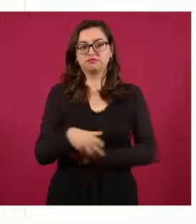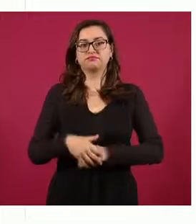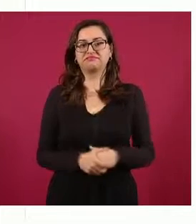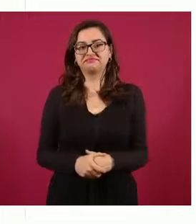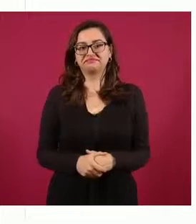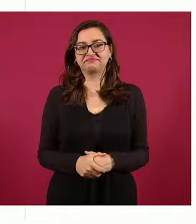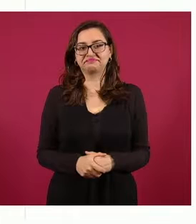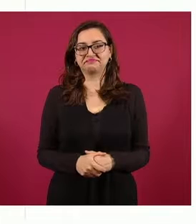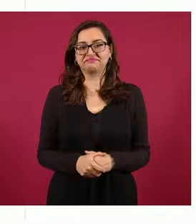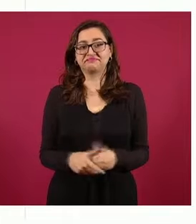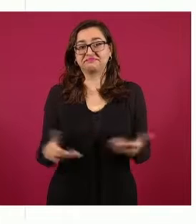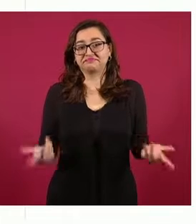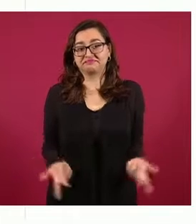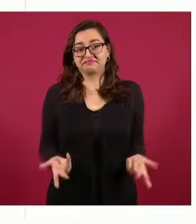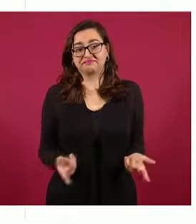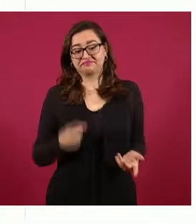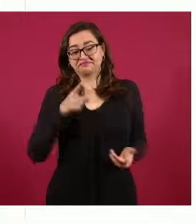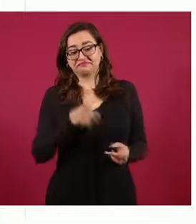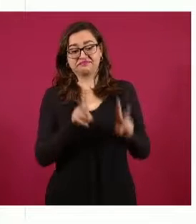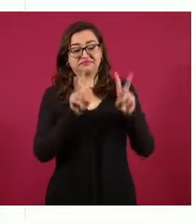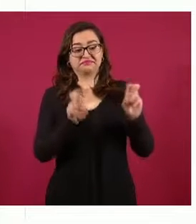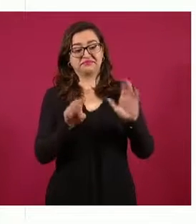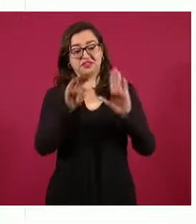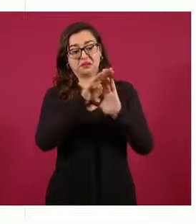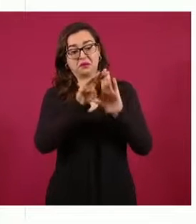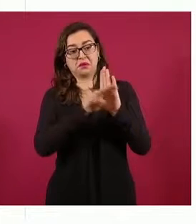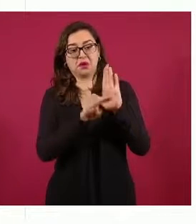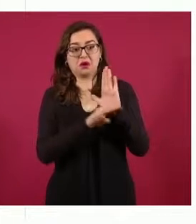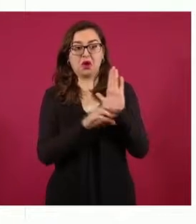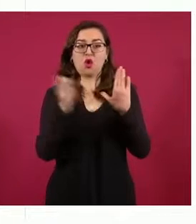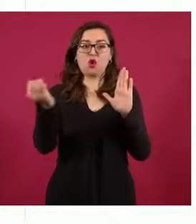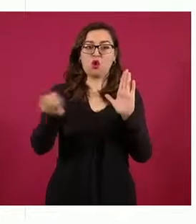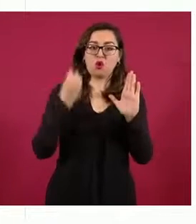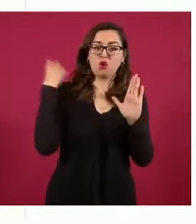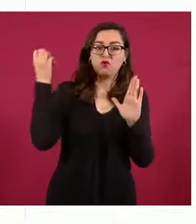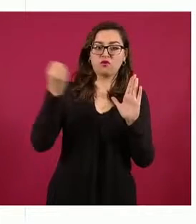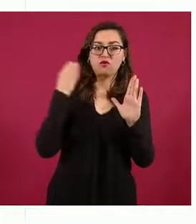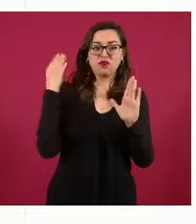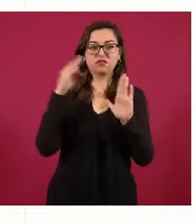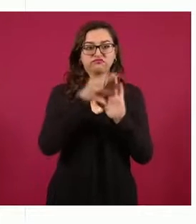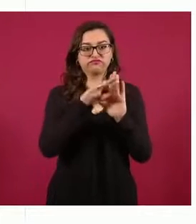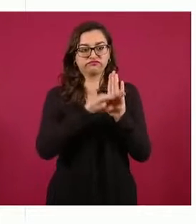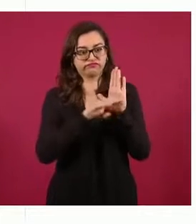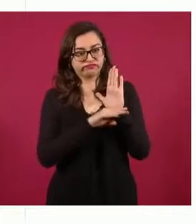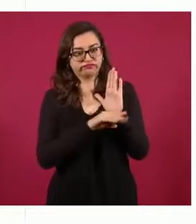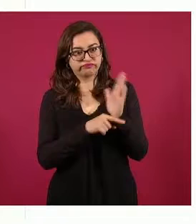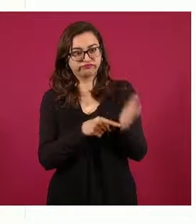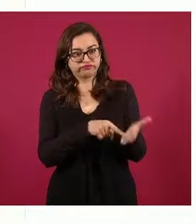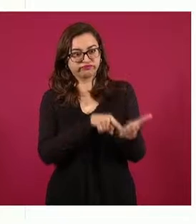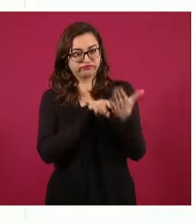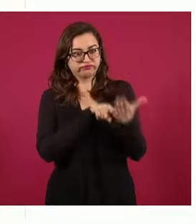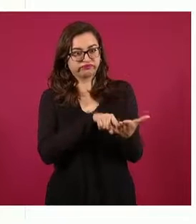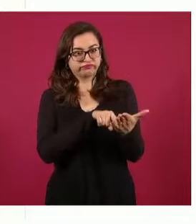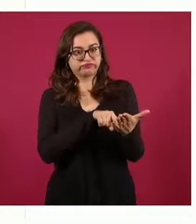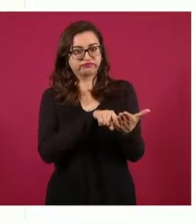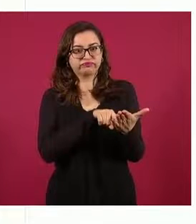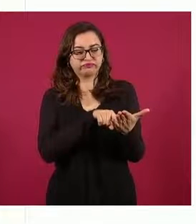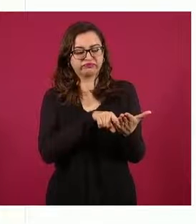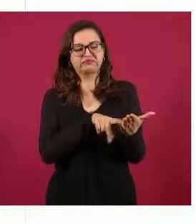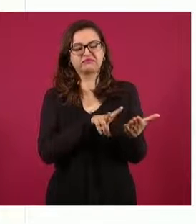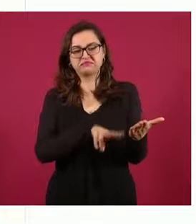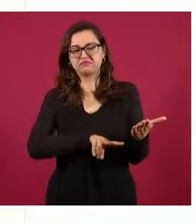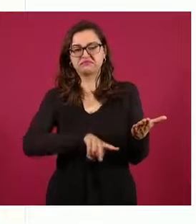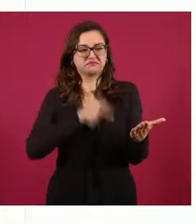Basta con ver su agenda de eventos para dejar claro que